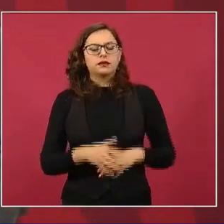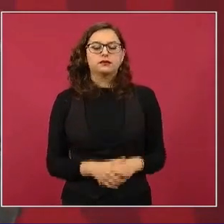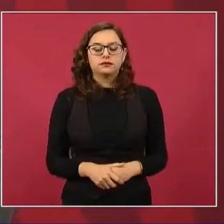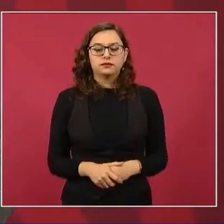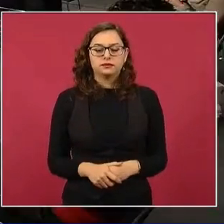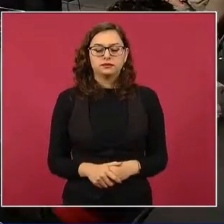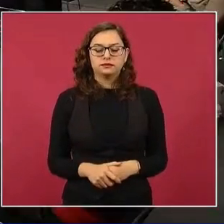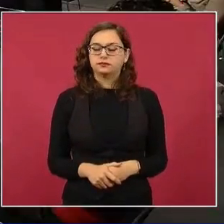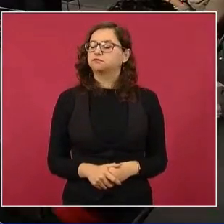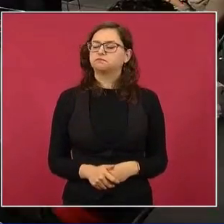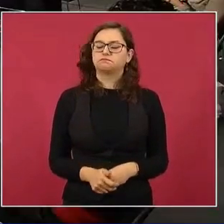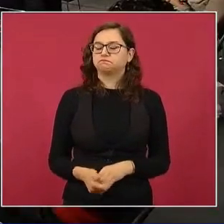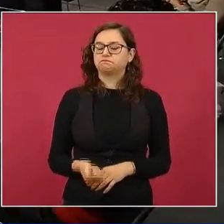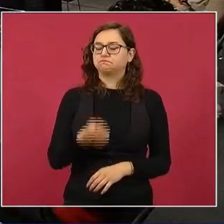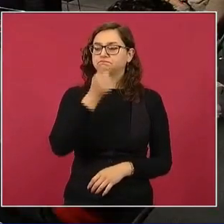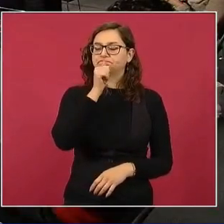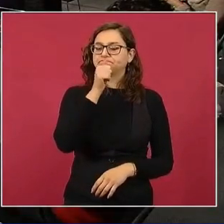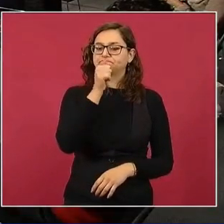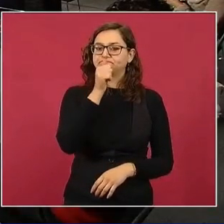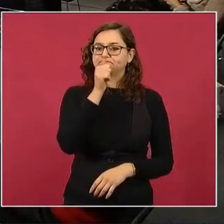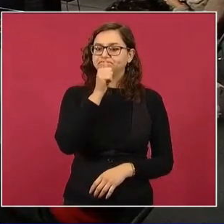todavía